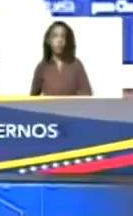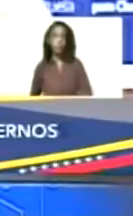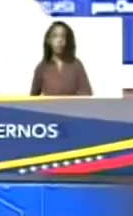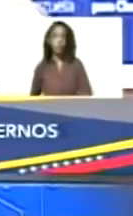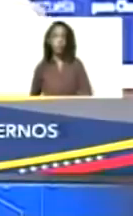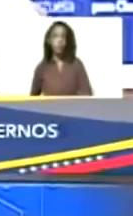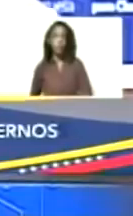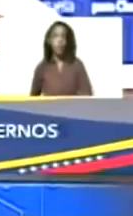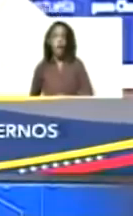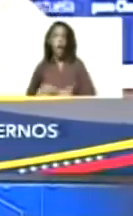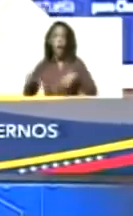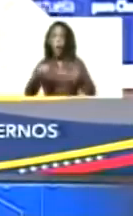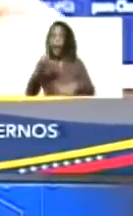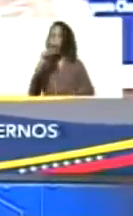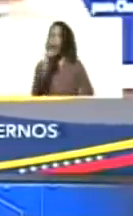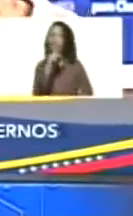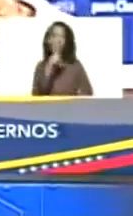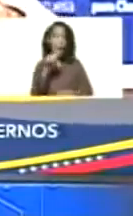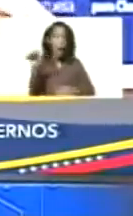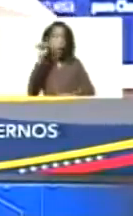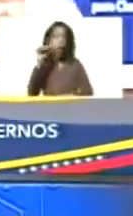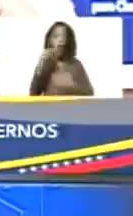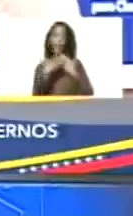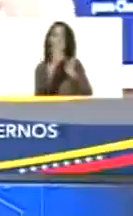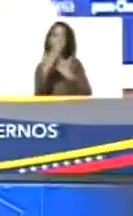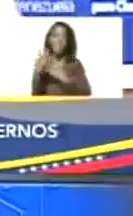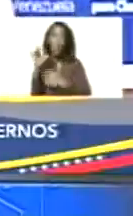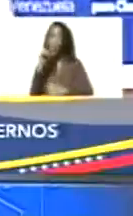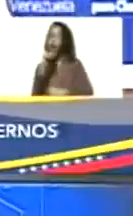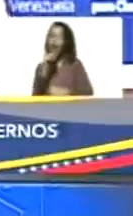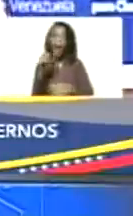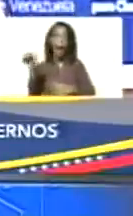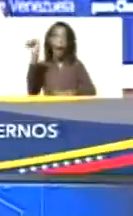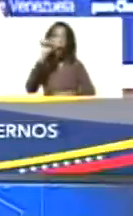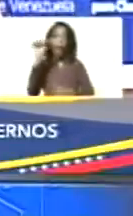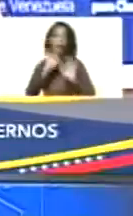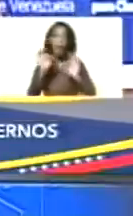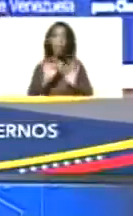La zona no tenía agua, o sea, los vecinos de la zona no tenían agua.